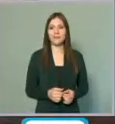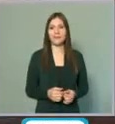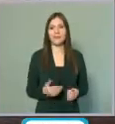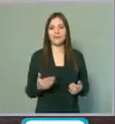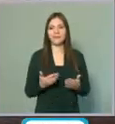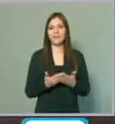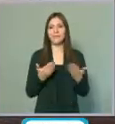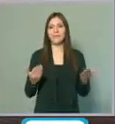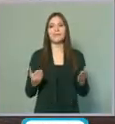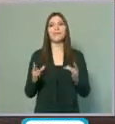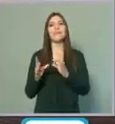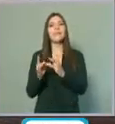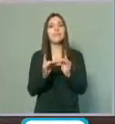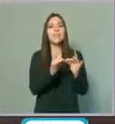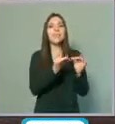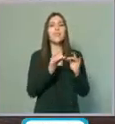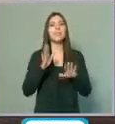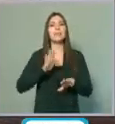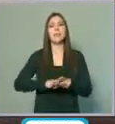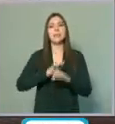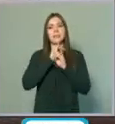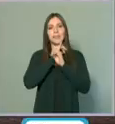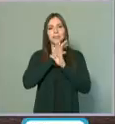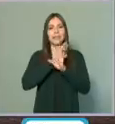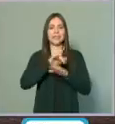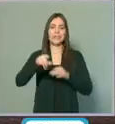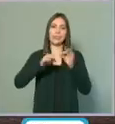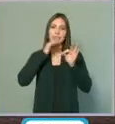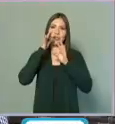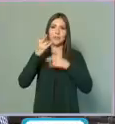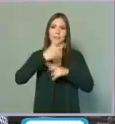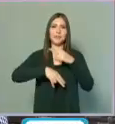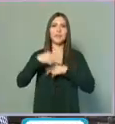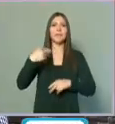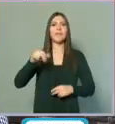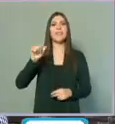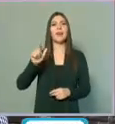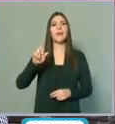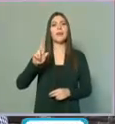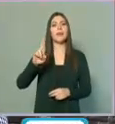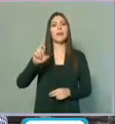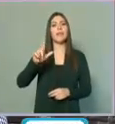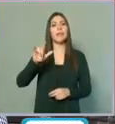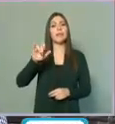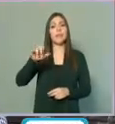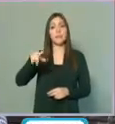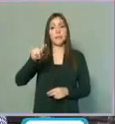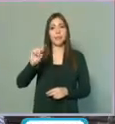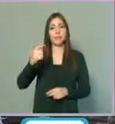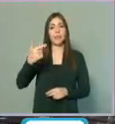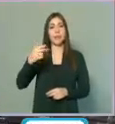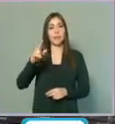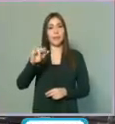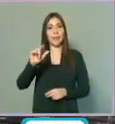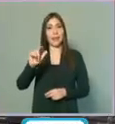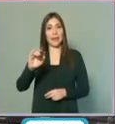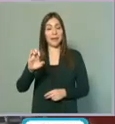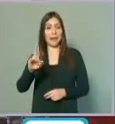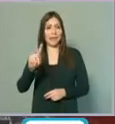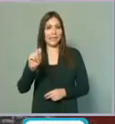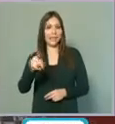Y bueno, para comentarnos y compartirnos más con respecto a esta noticia, se encuentra con nosotros Aurelien Guilabert, quien